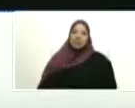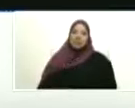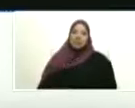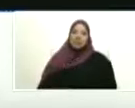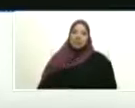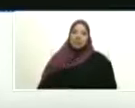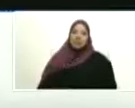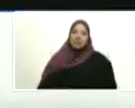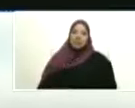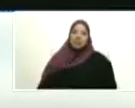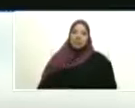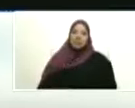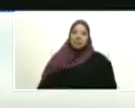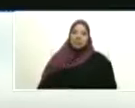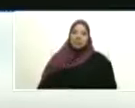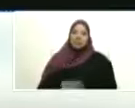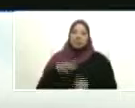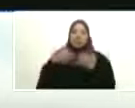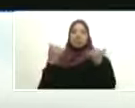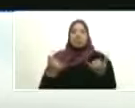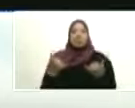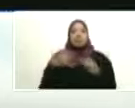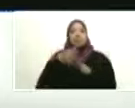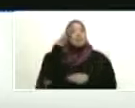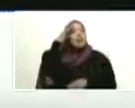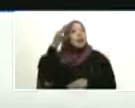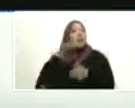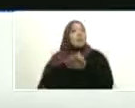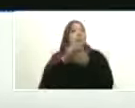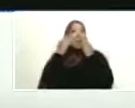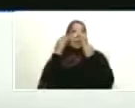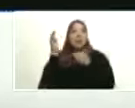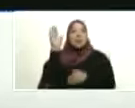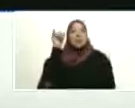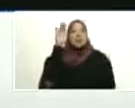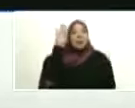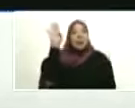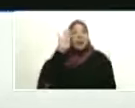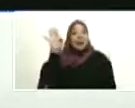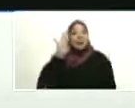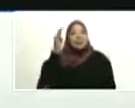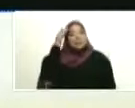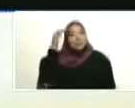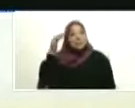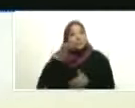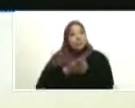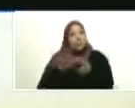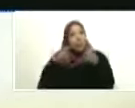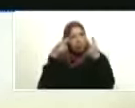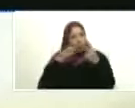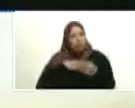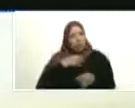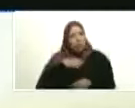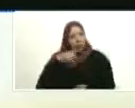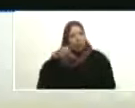a estudiar. Mira, yo también te estoy saludando, ¿ves? ¿Ah? ¿Me ves? Mira.